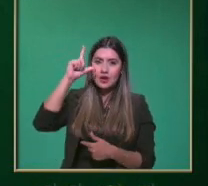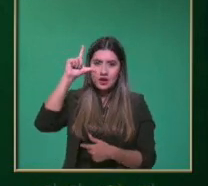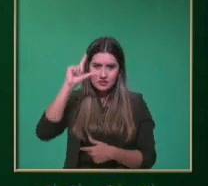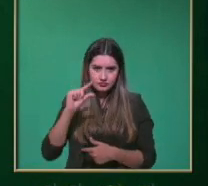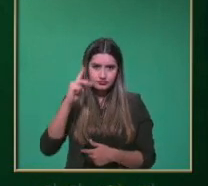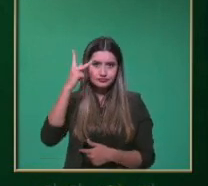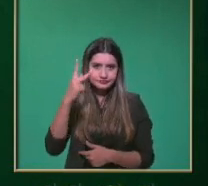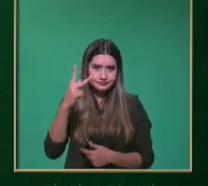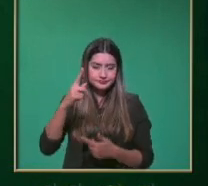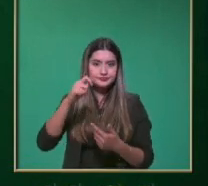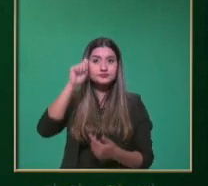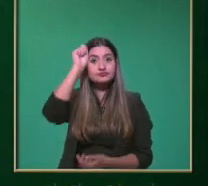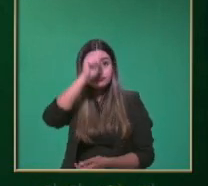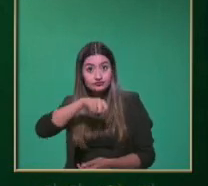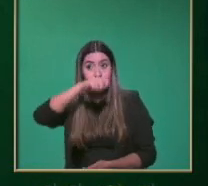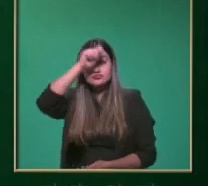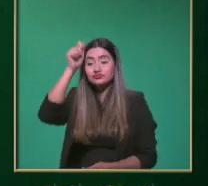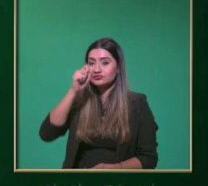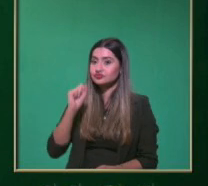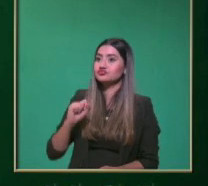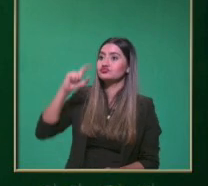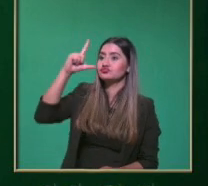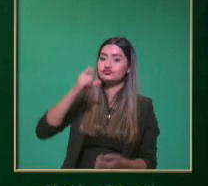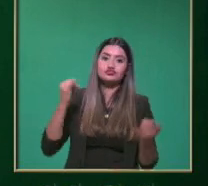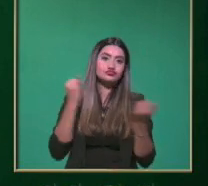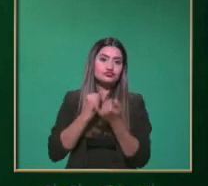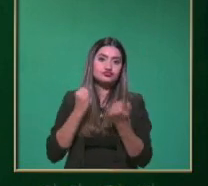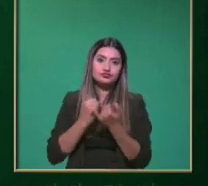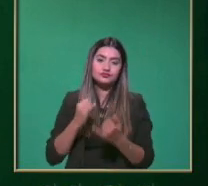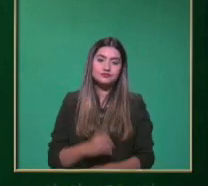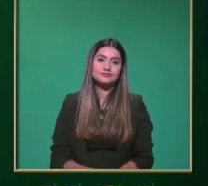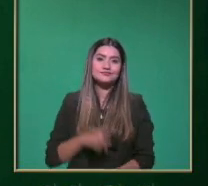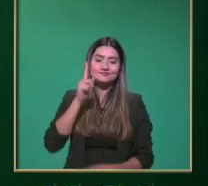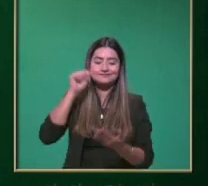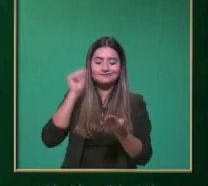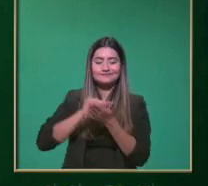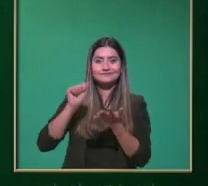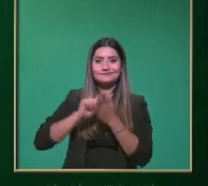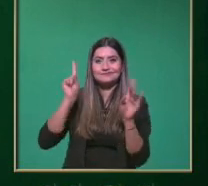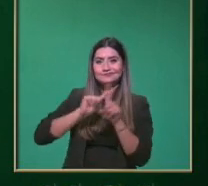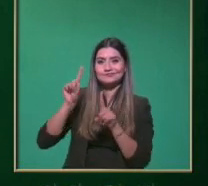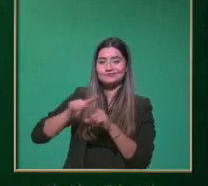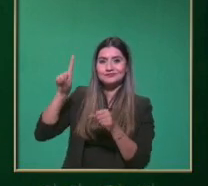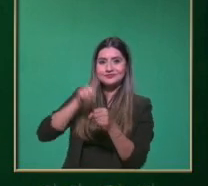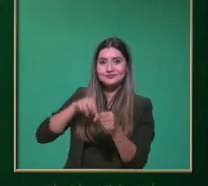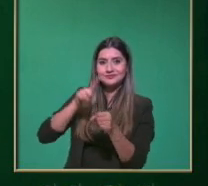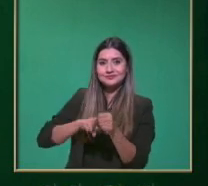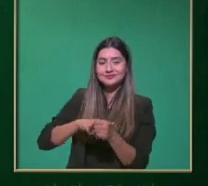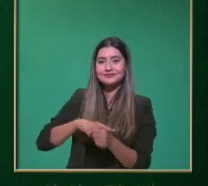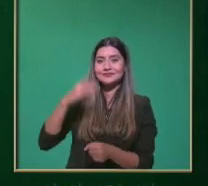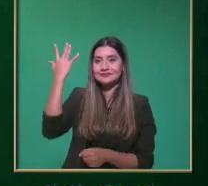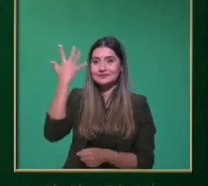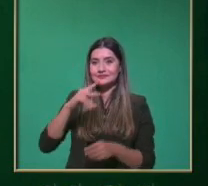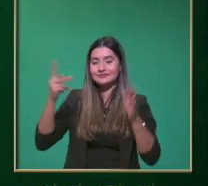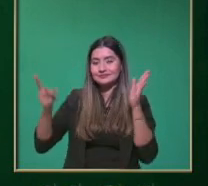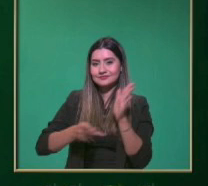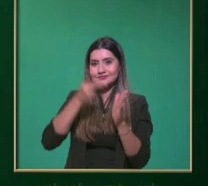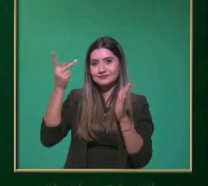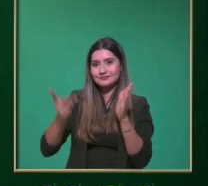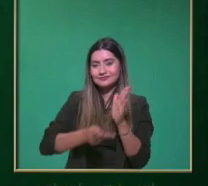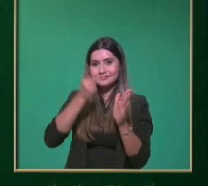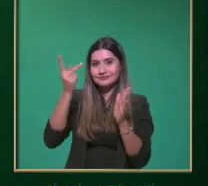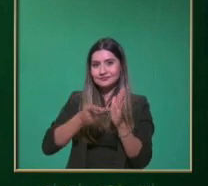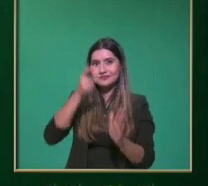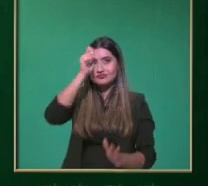grande, la mayúscula, la minúscula, y remarcan con colores diferentes 10 veces la letra siguiendo el trazo